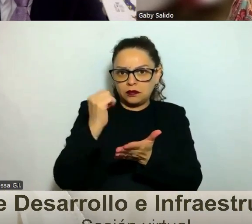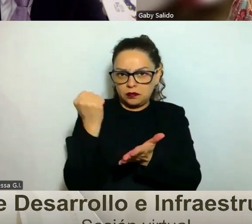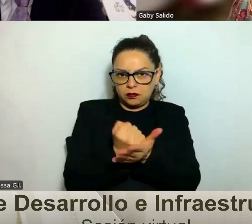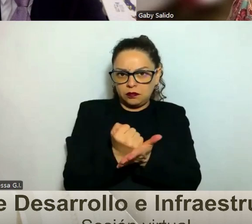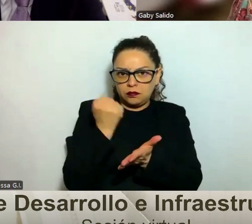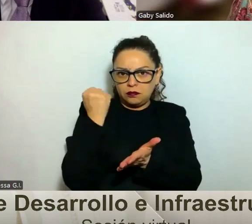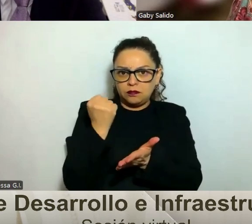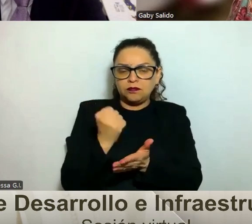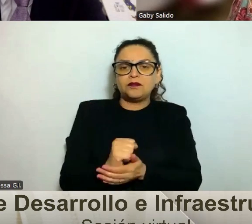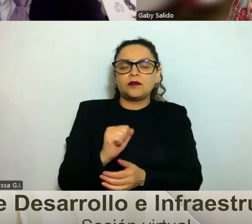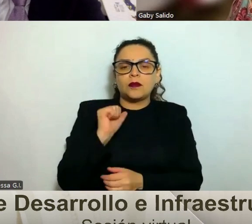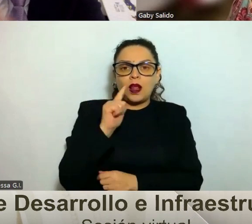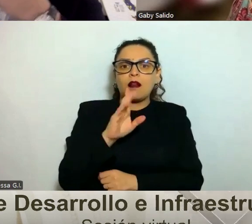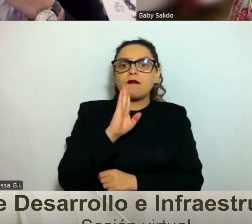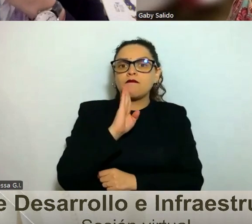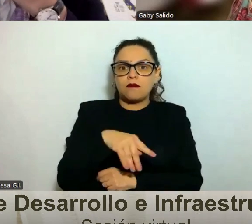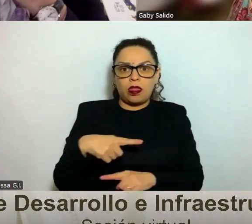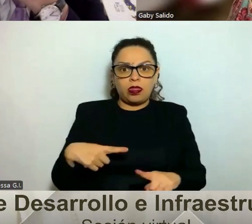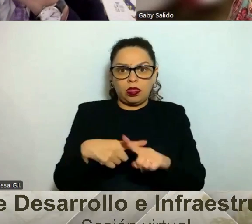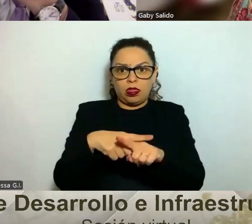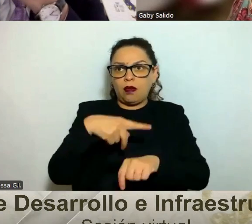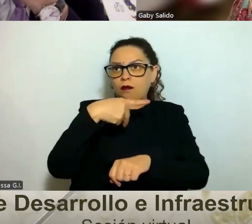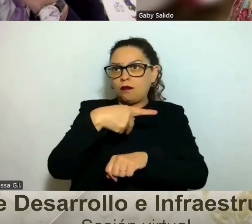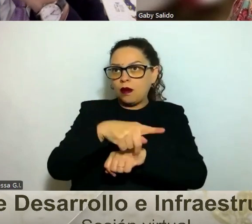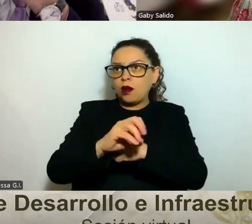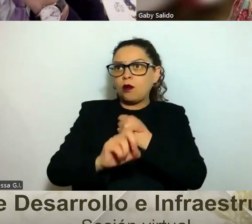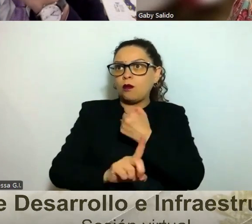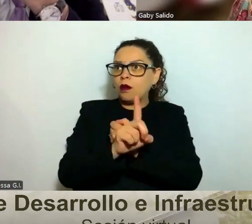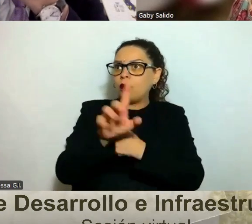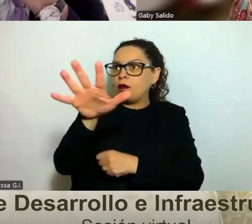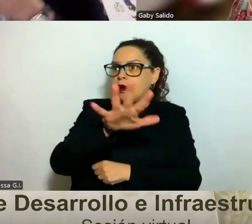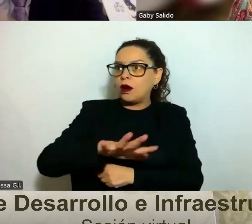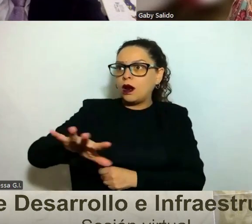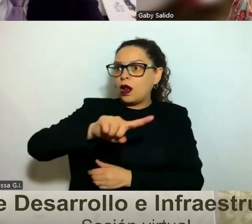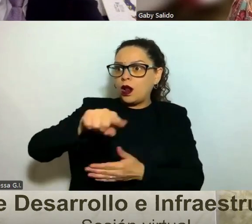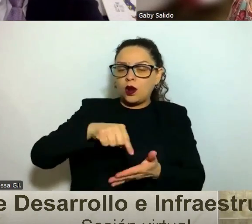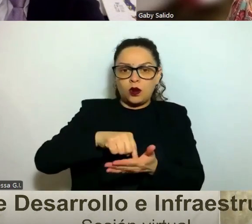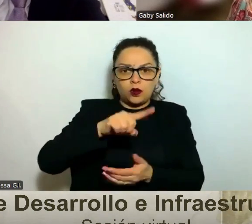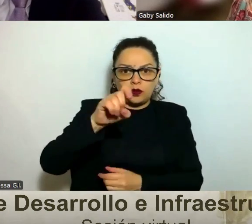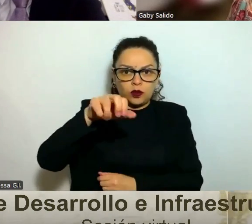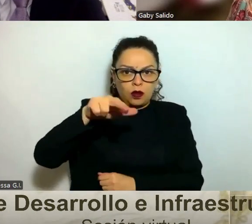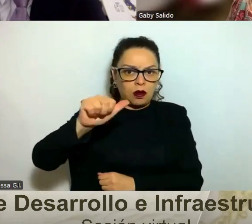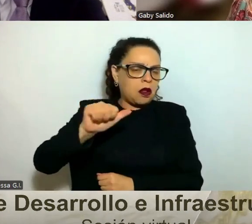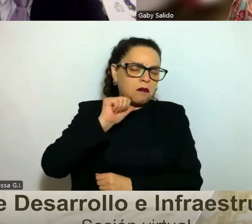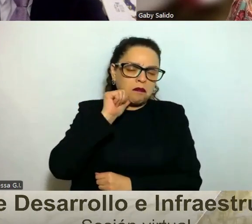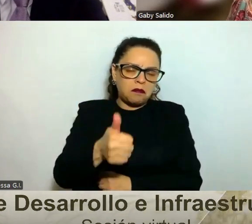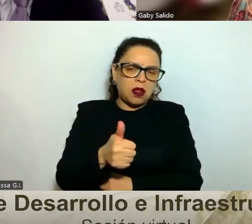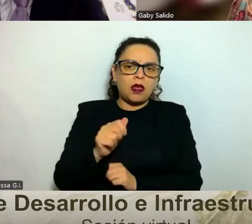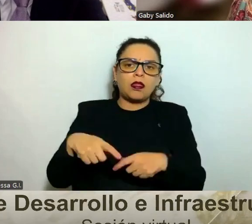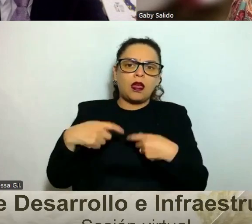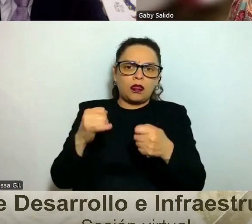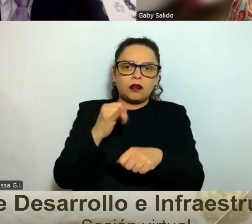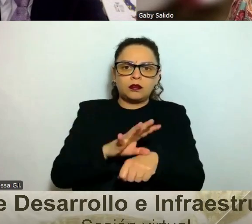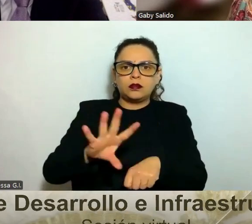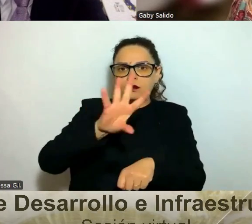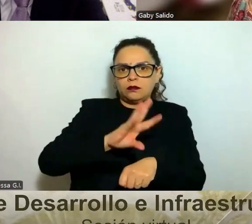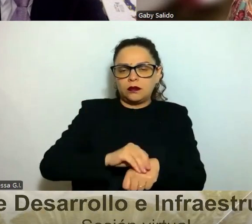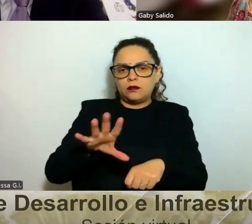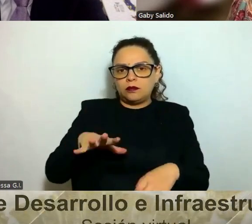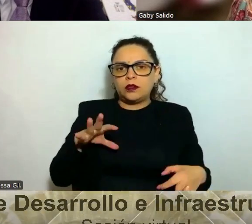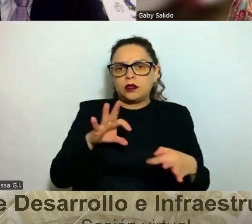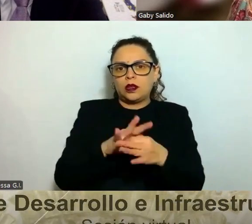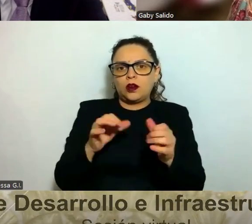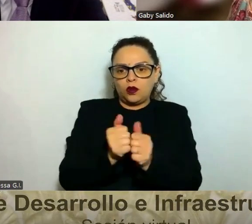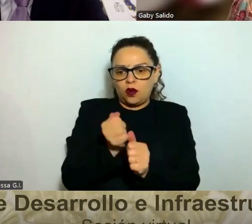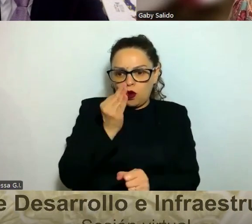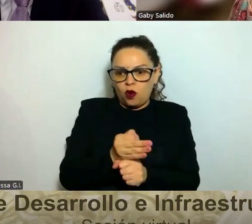se irrumpe con el entorno urbano de la zona, toda vez que la misma tiene como objeto la obtención de un uso de suelo acorde a la realidad actual